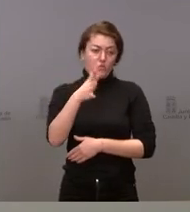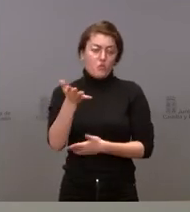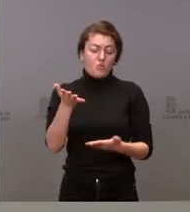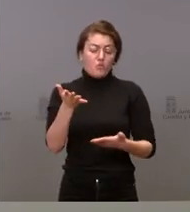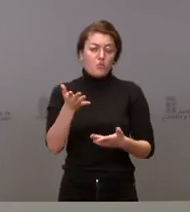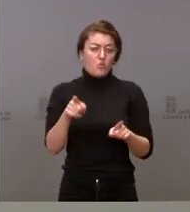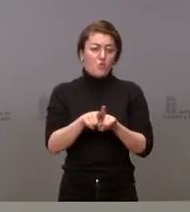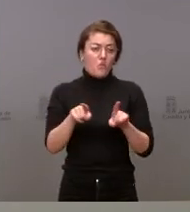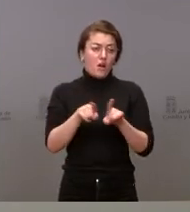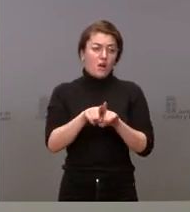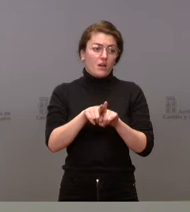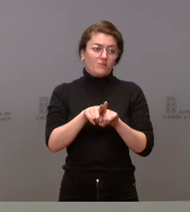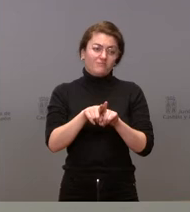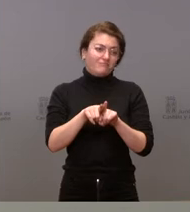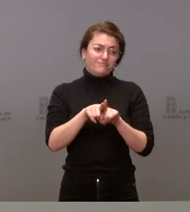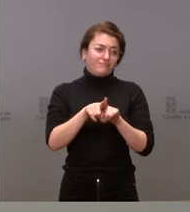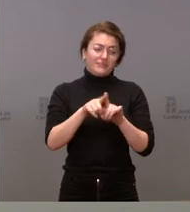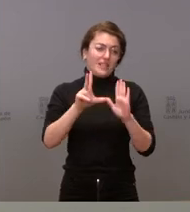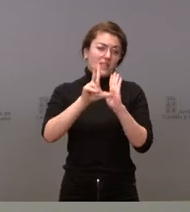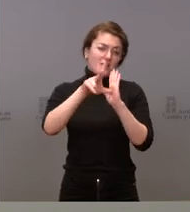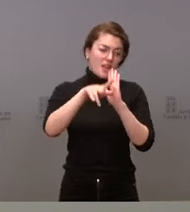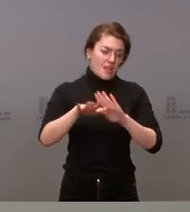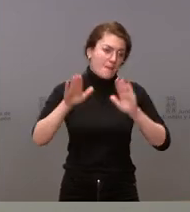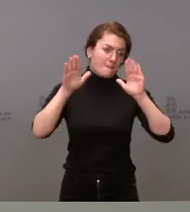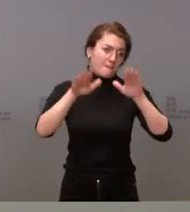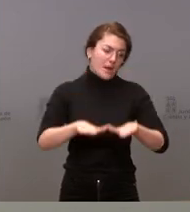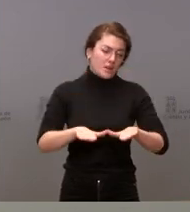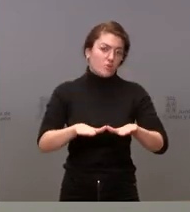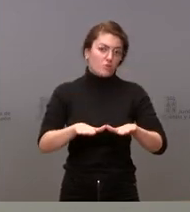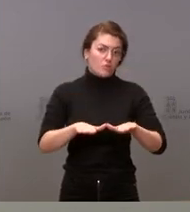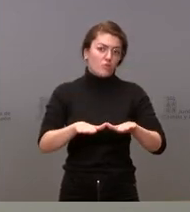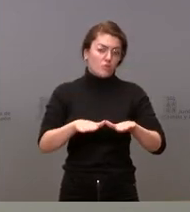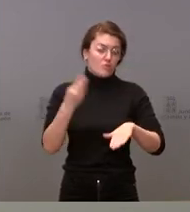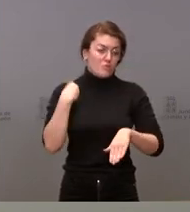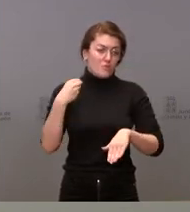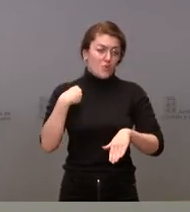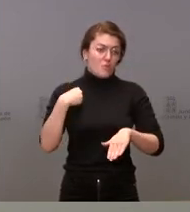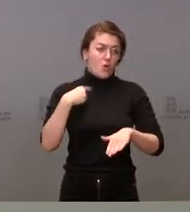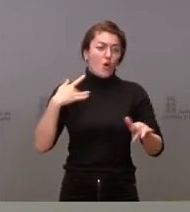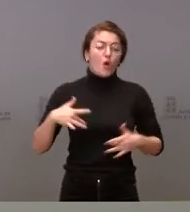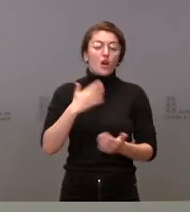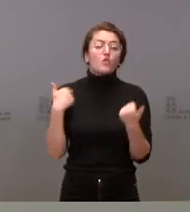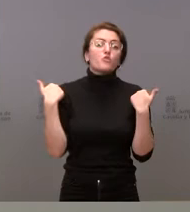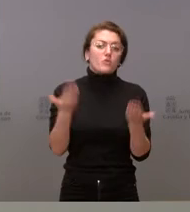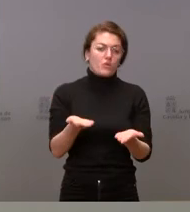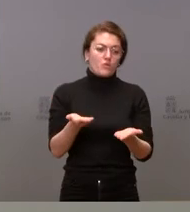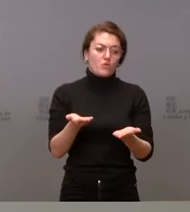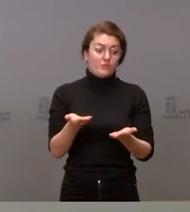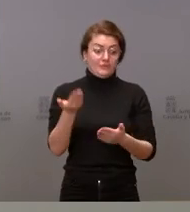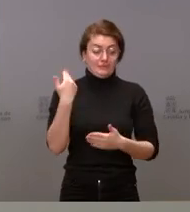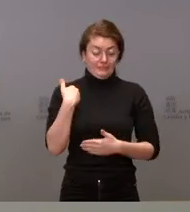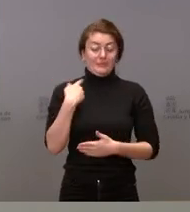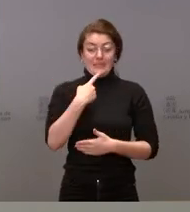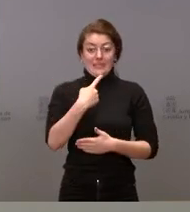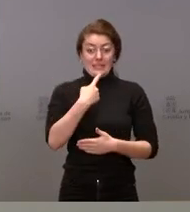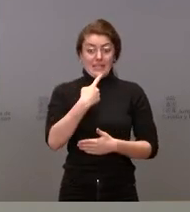una retraso y una parálisis la actividad de donación en nuestra comunidad y hay que decir de que el número de donaciones en